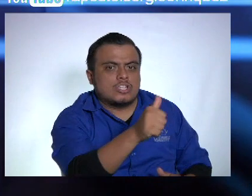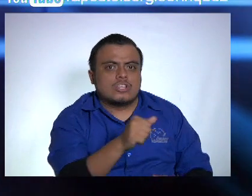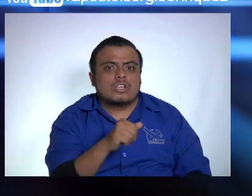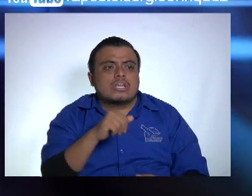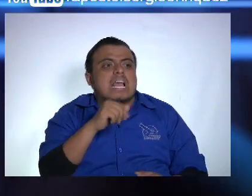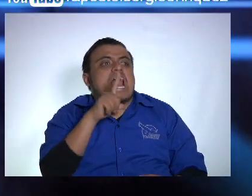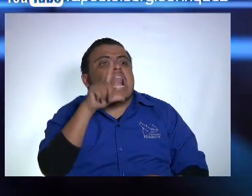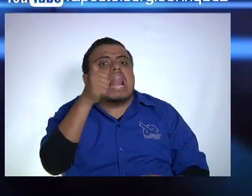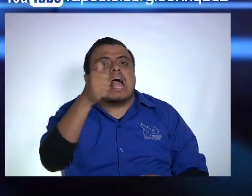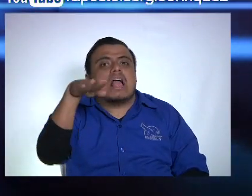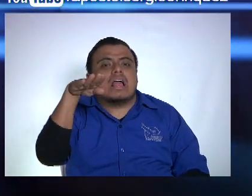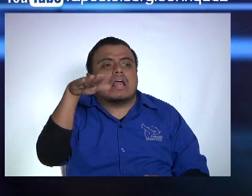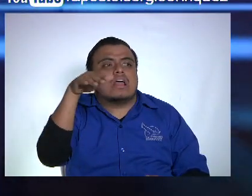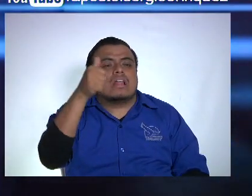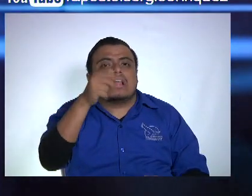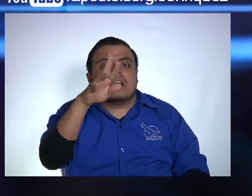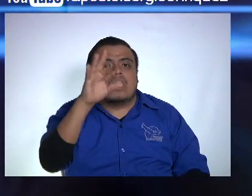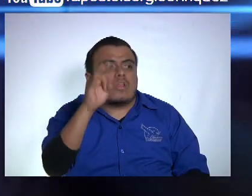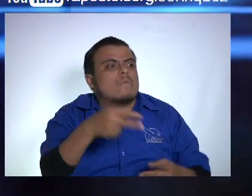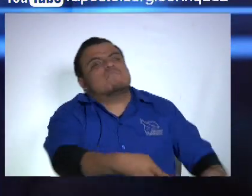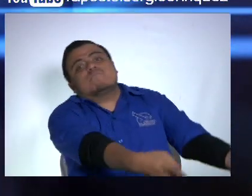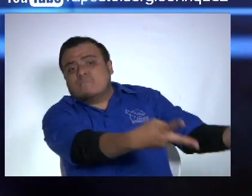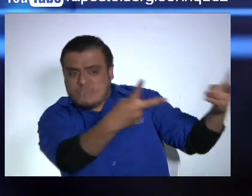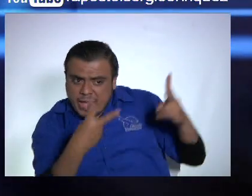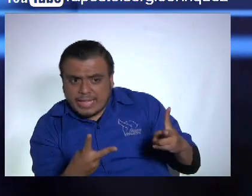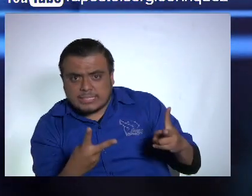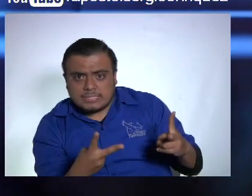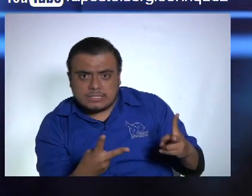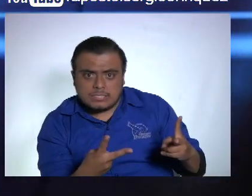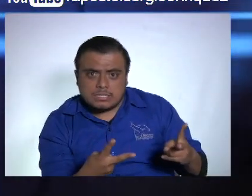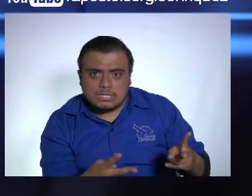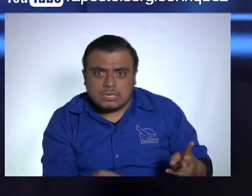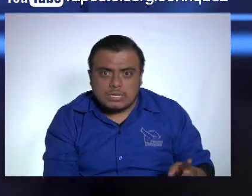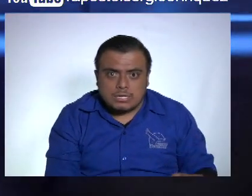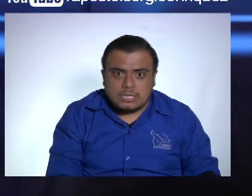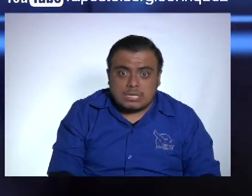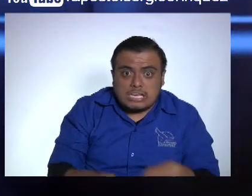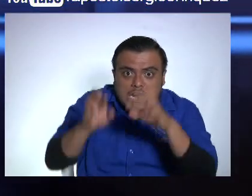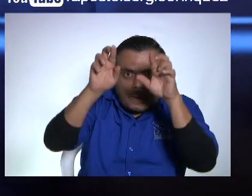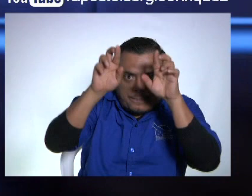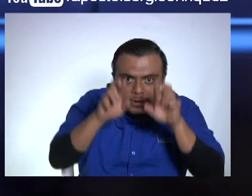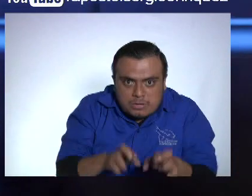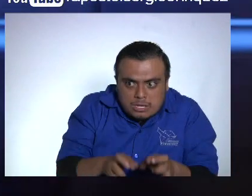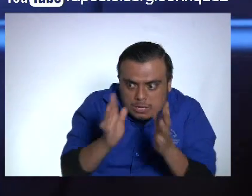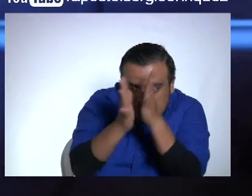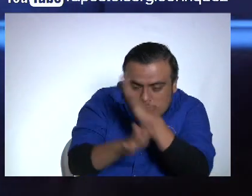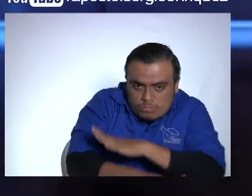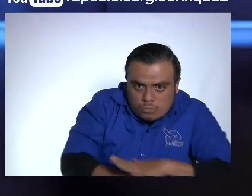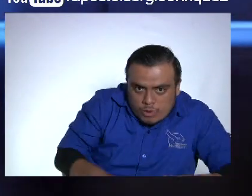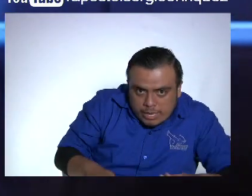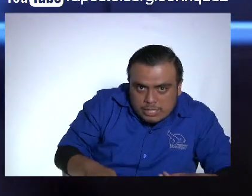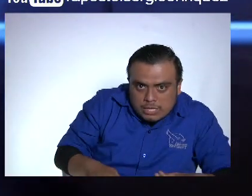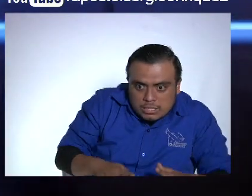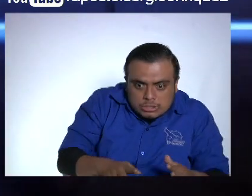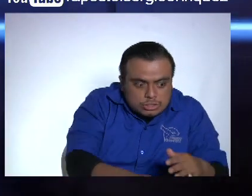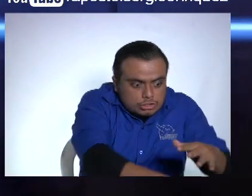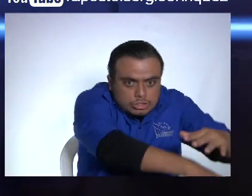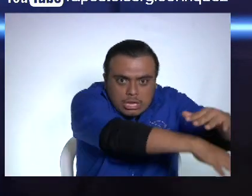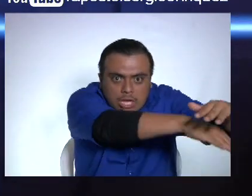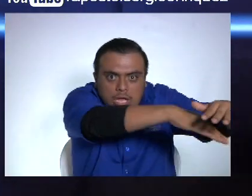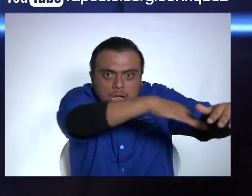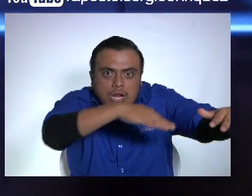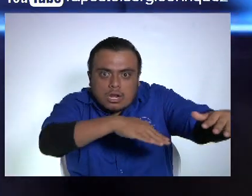fuera. Y dice Juan 11:44, y el que había muerto salió, atada las manos y los pies